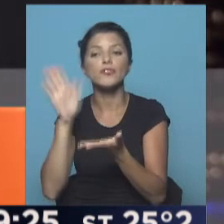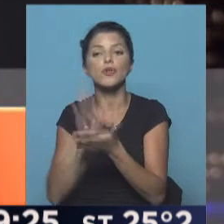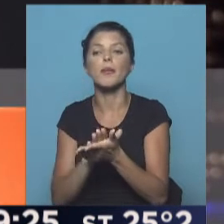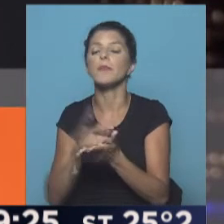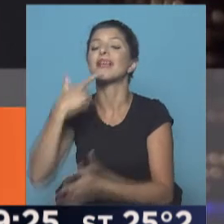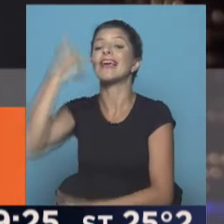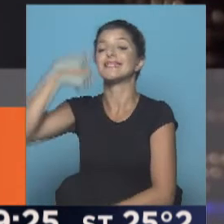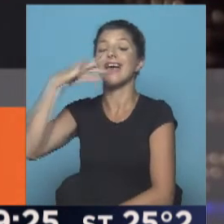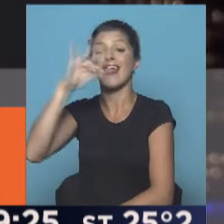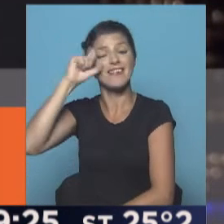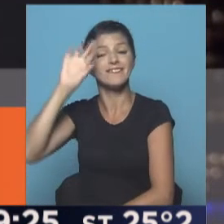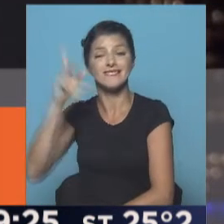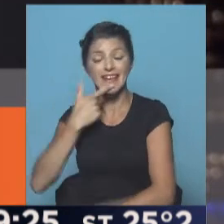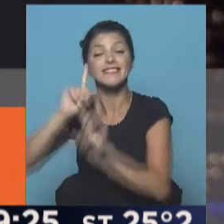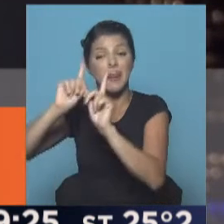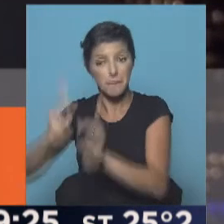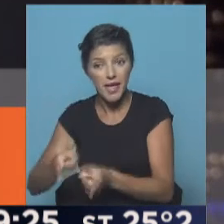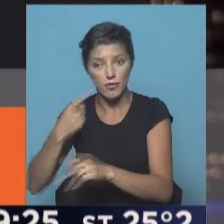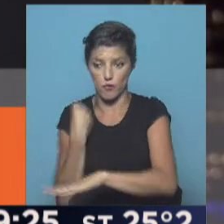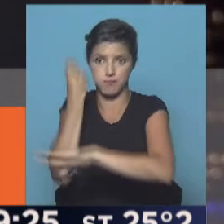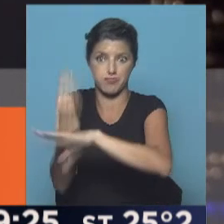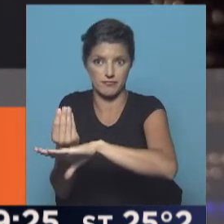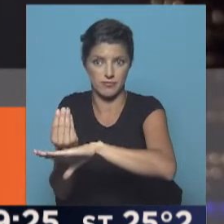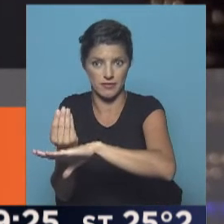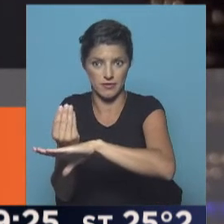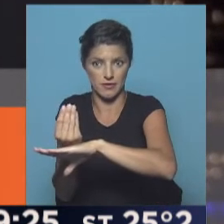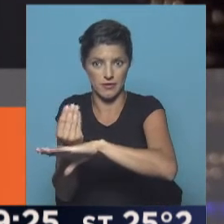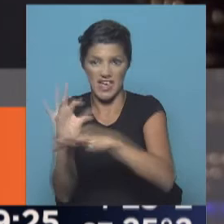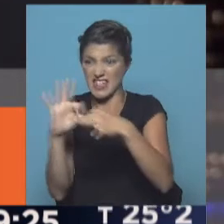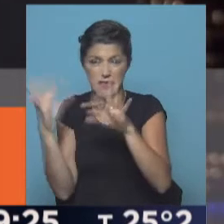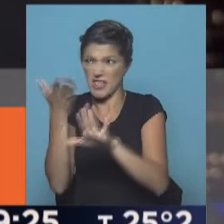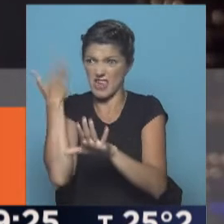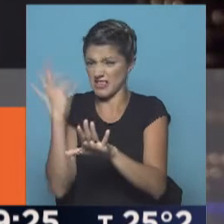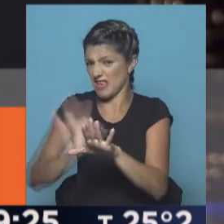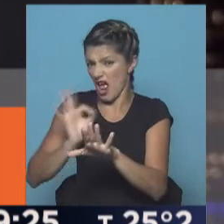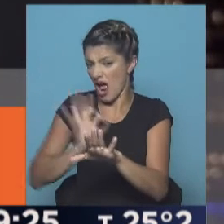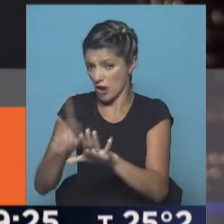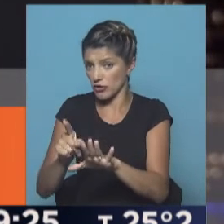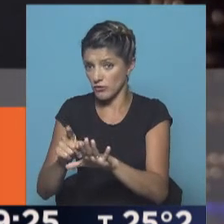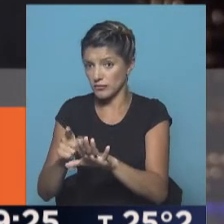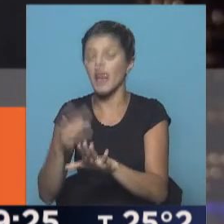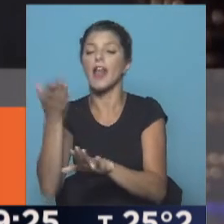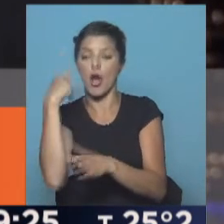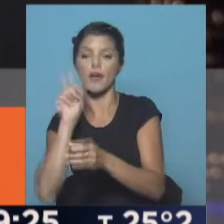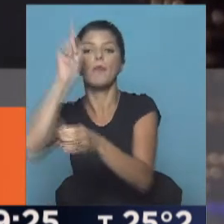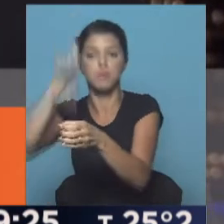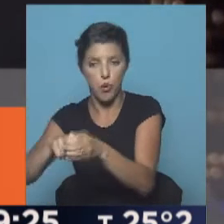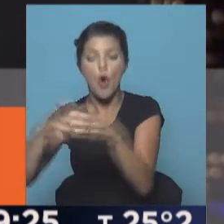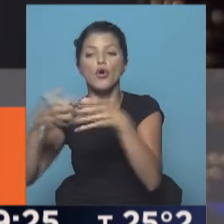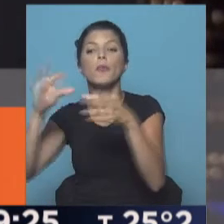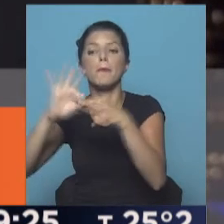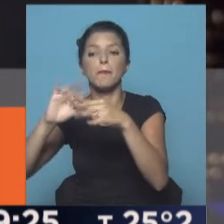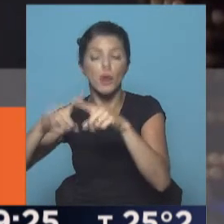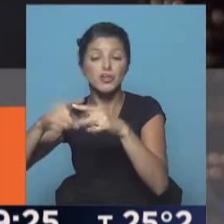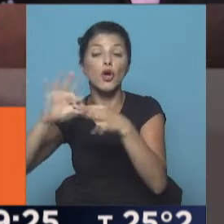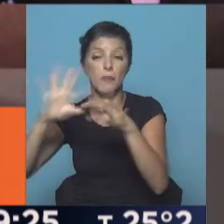Sanders también era un insurgente que era independiente hasta hace muy pocos años, se afilió al Partido Demócrata hace 2 o